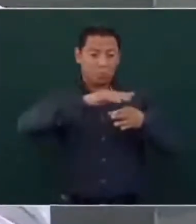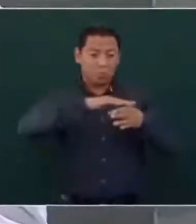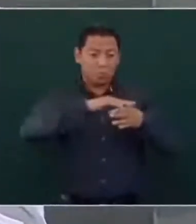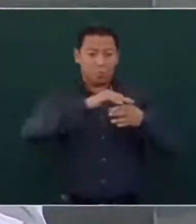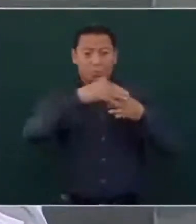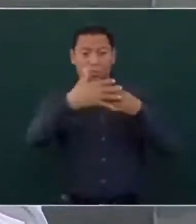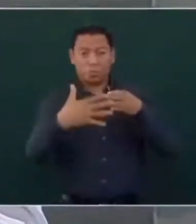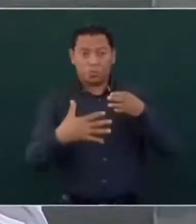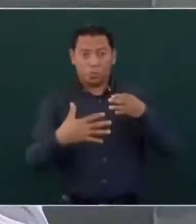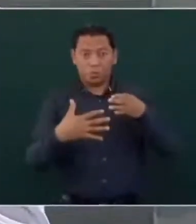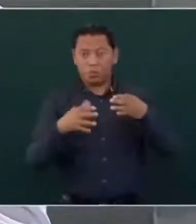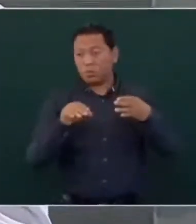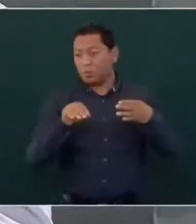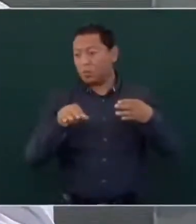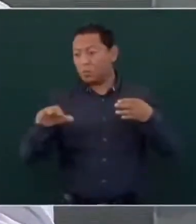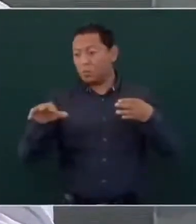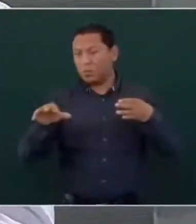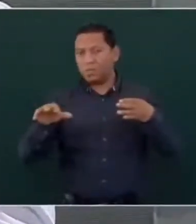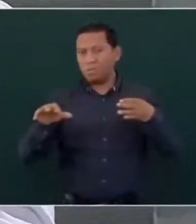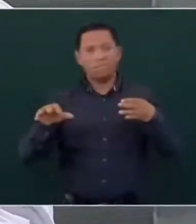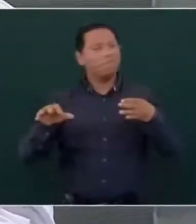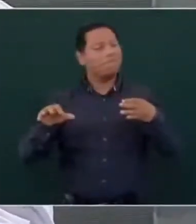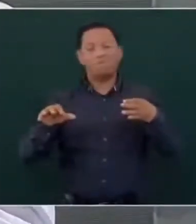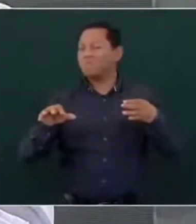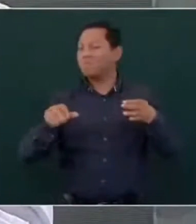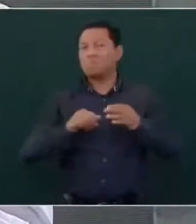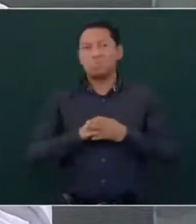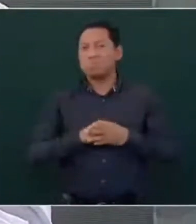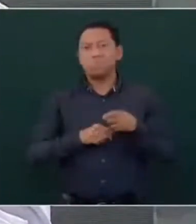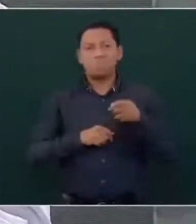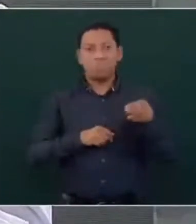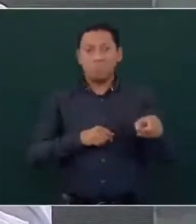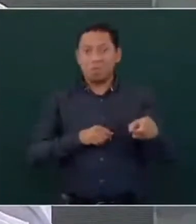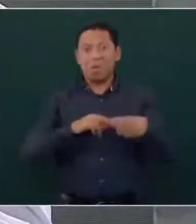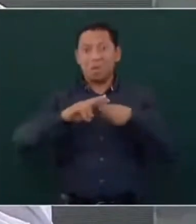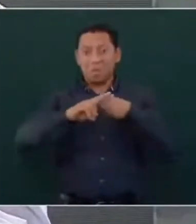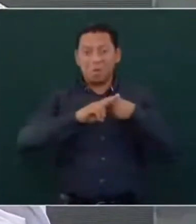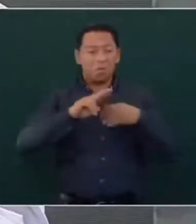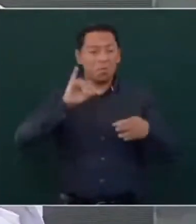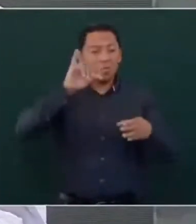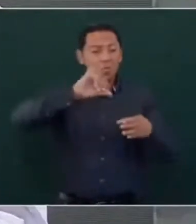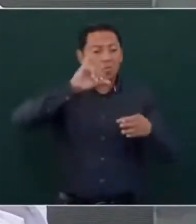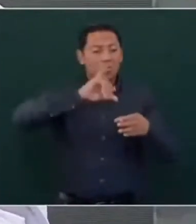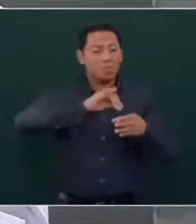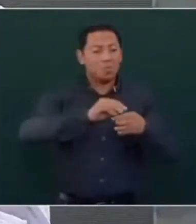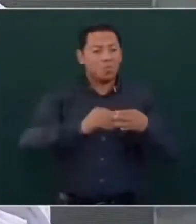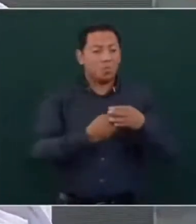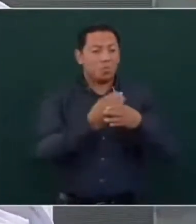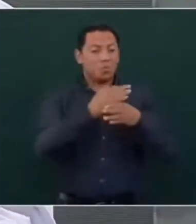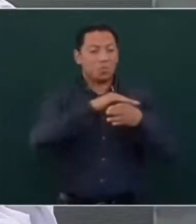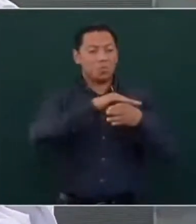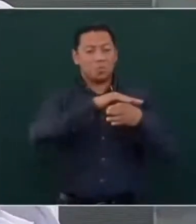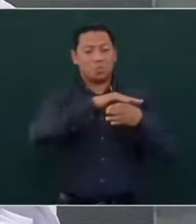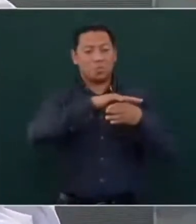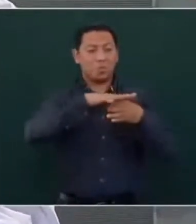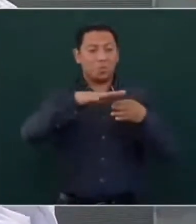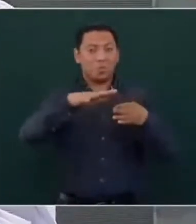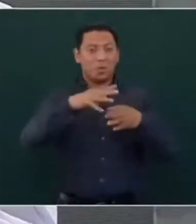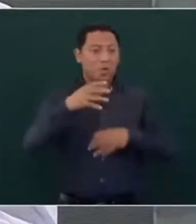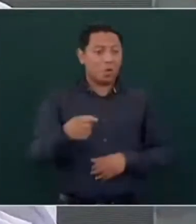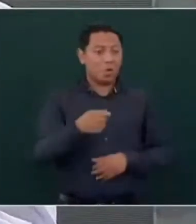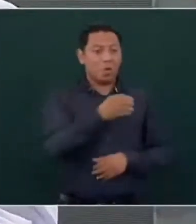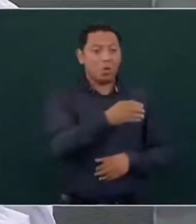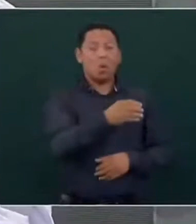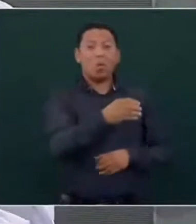no. Se llenaba el vaso, ya se iba llenando el vaso, la copa, y ponían otra. Y nunca caía